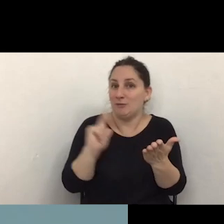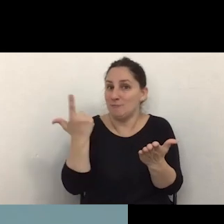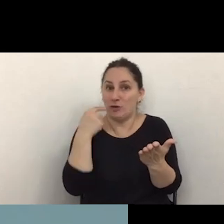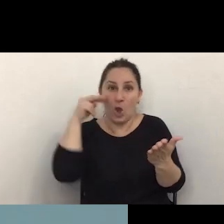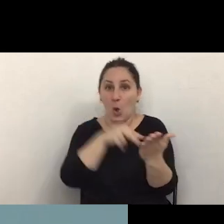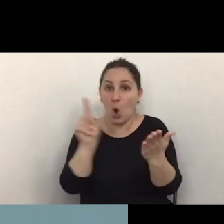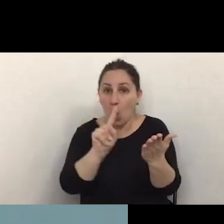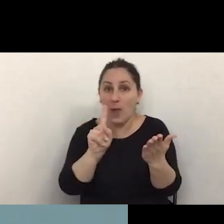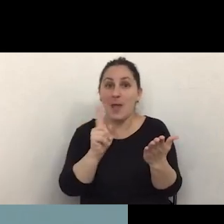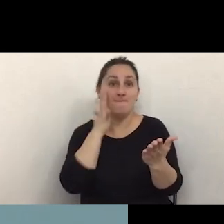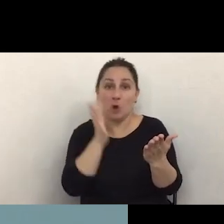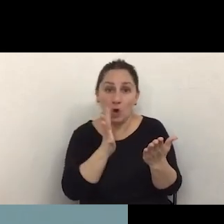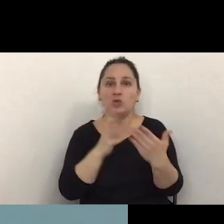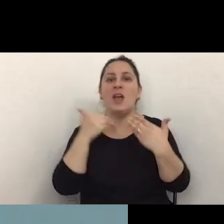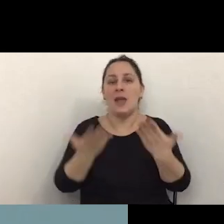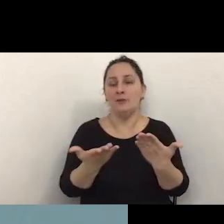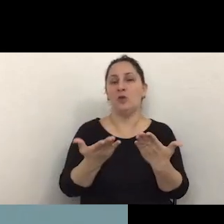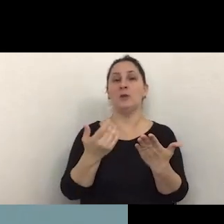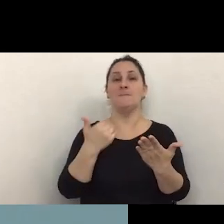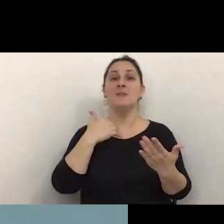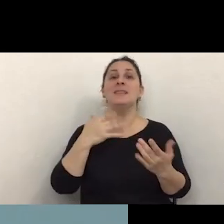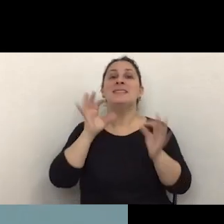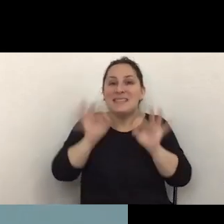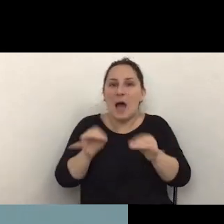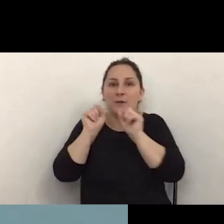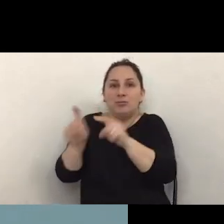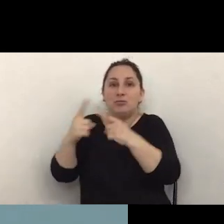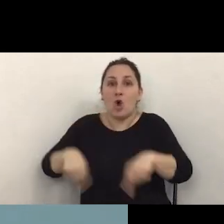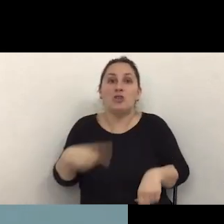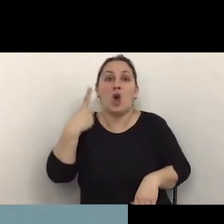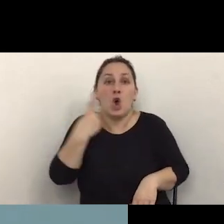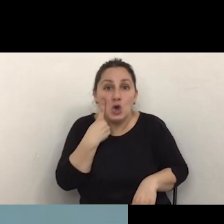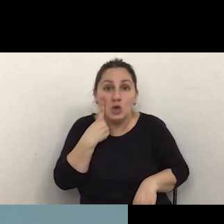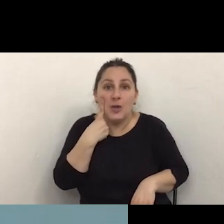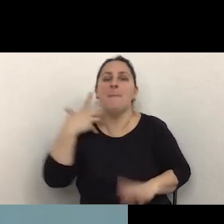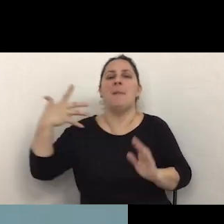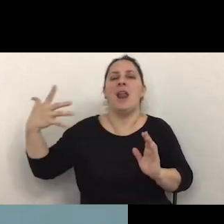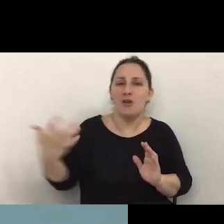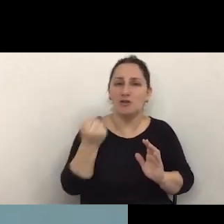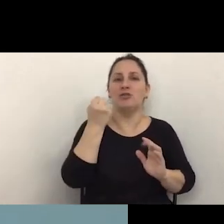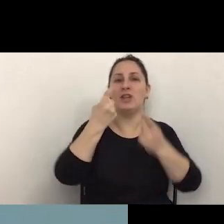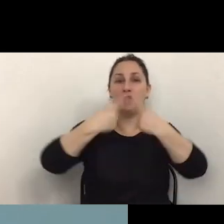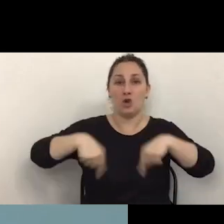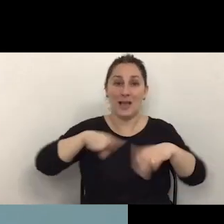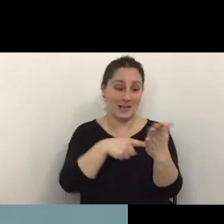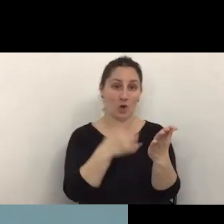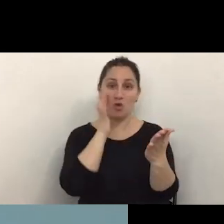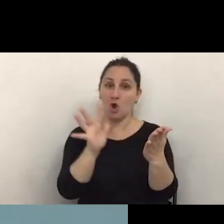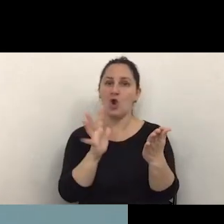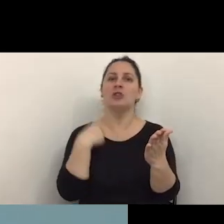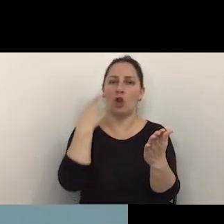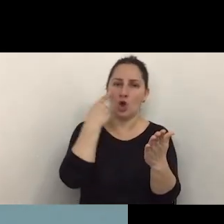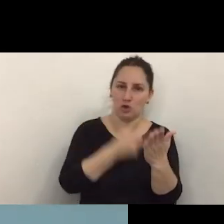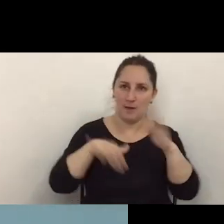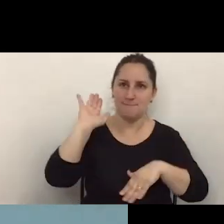contribuyente, entonces tiene que partir de lo que conoce para arribar a aquello que está desconociendo, ¿sí?